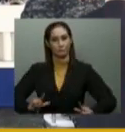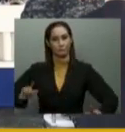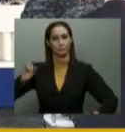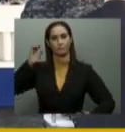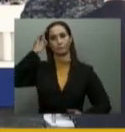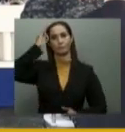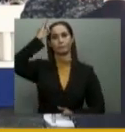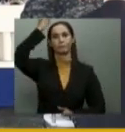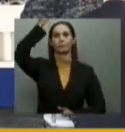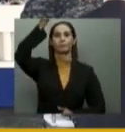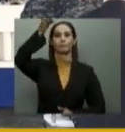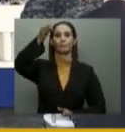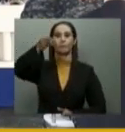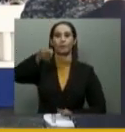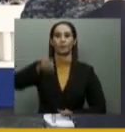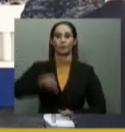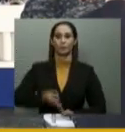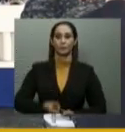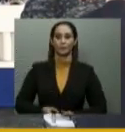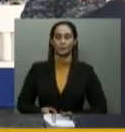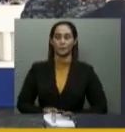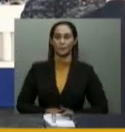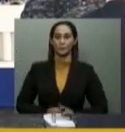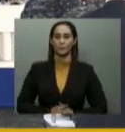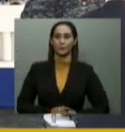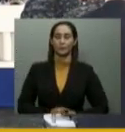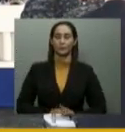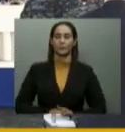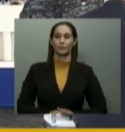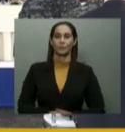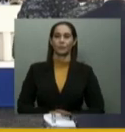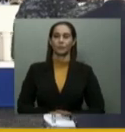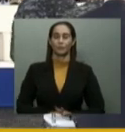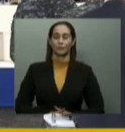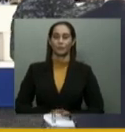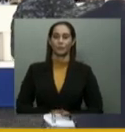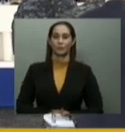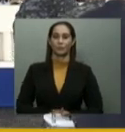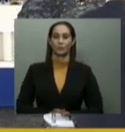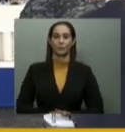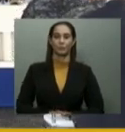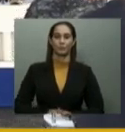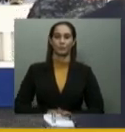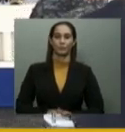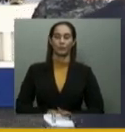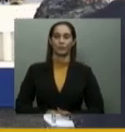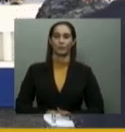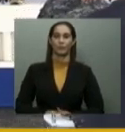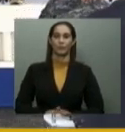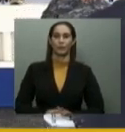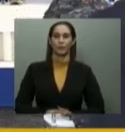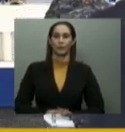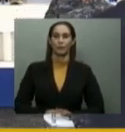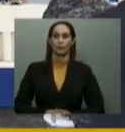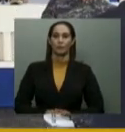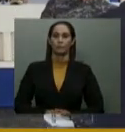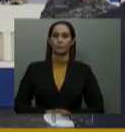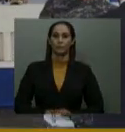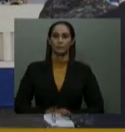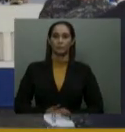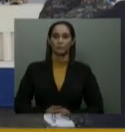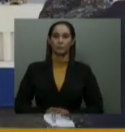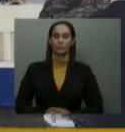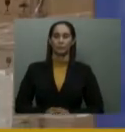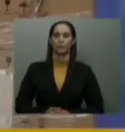credibilidad de la gente con los agentes en las calles el aspecto del perfil psicológico que